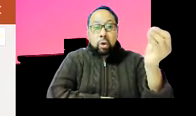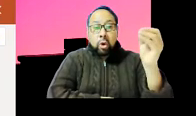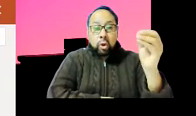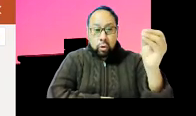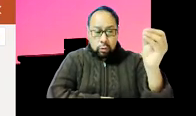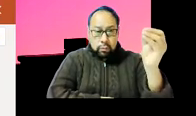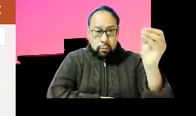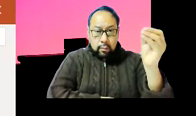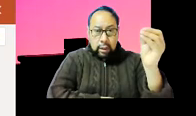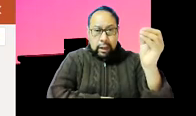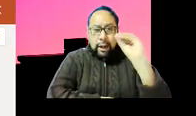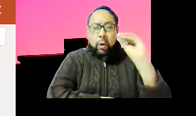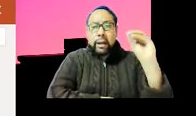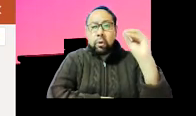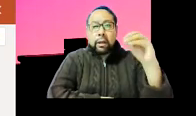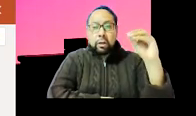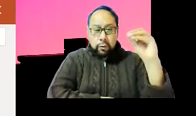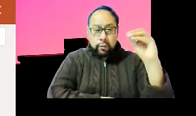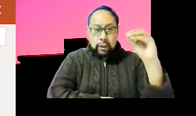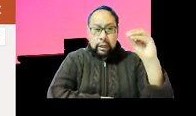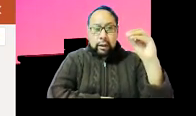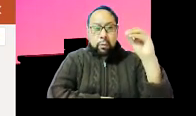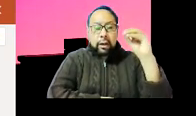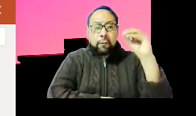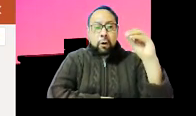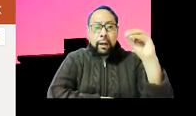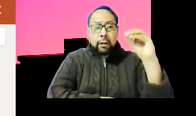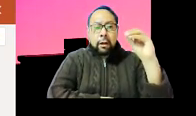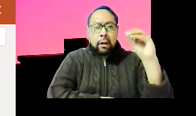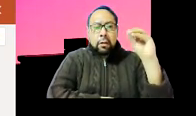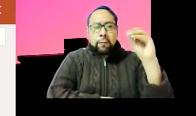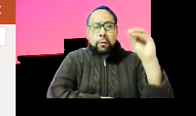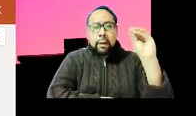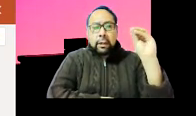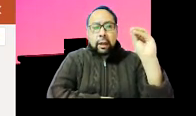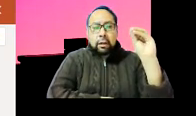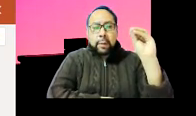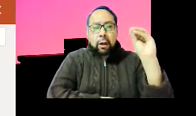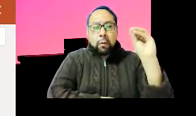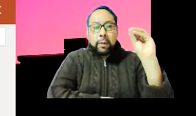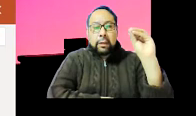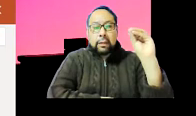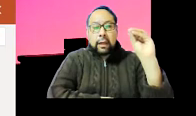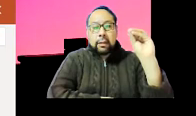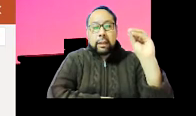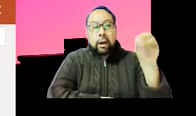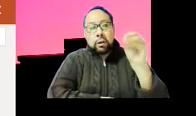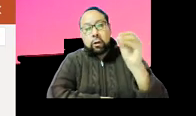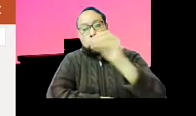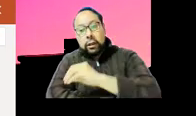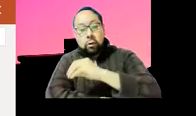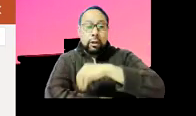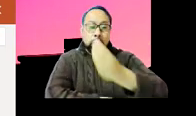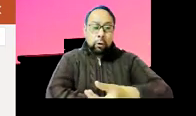el trato con otros. La buena educación y las buenas formas son fundamentales para convencer de